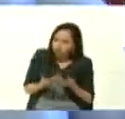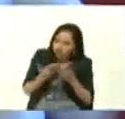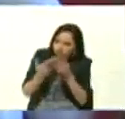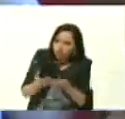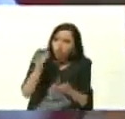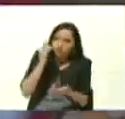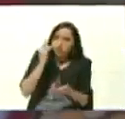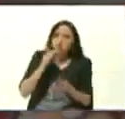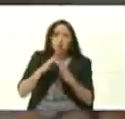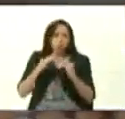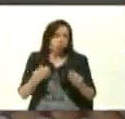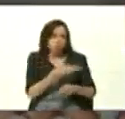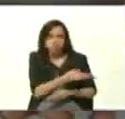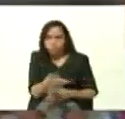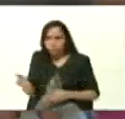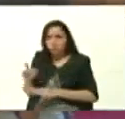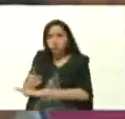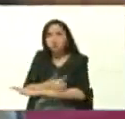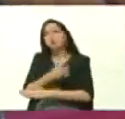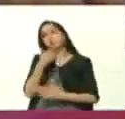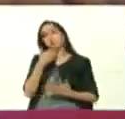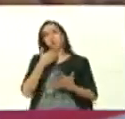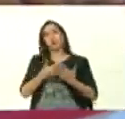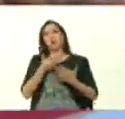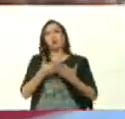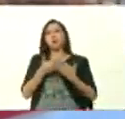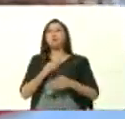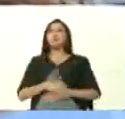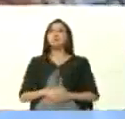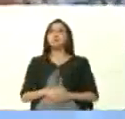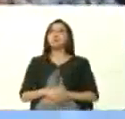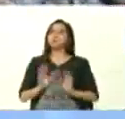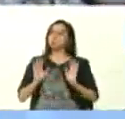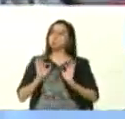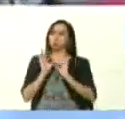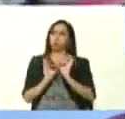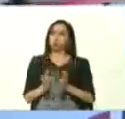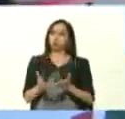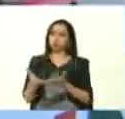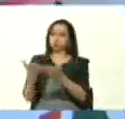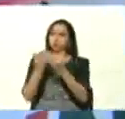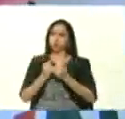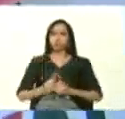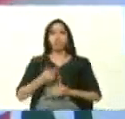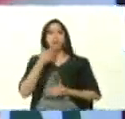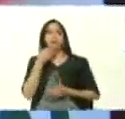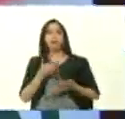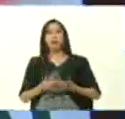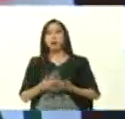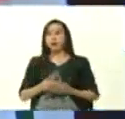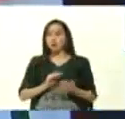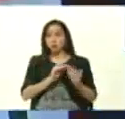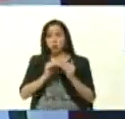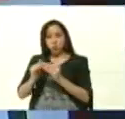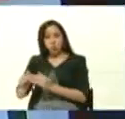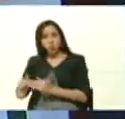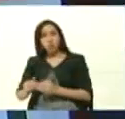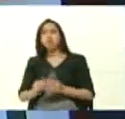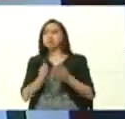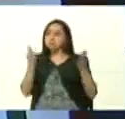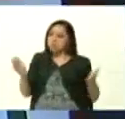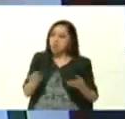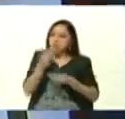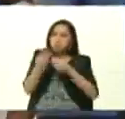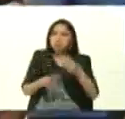y para todo su equipo. Ah, muchísimas gracias. Bueno, voy a buscar mi obsequio. Gracias a las comunas